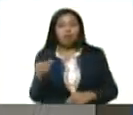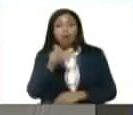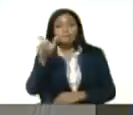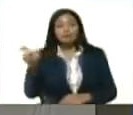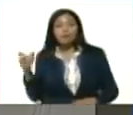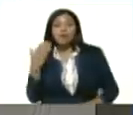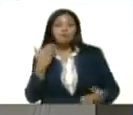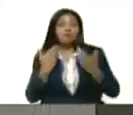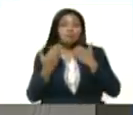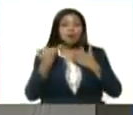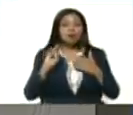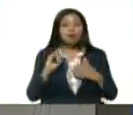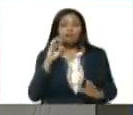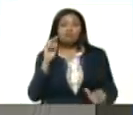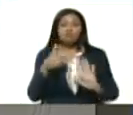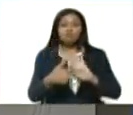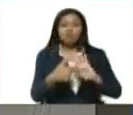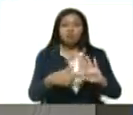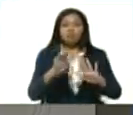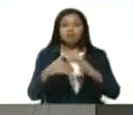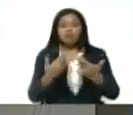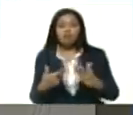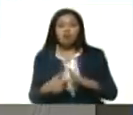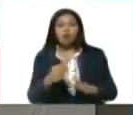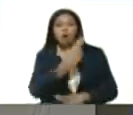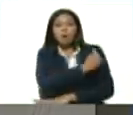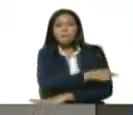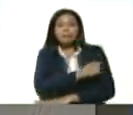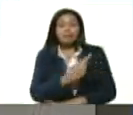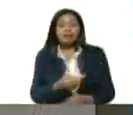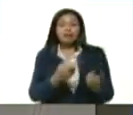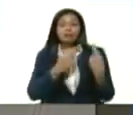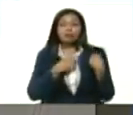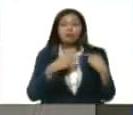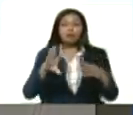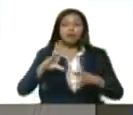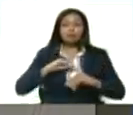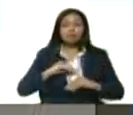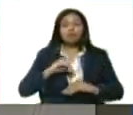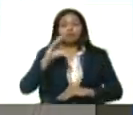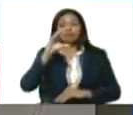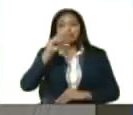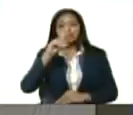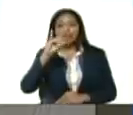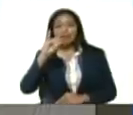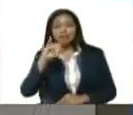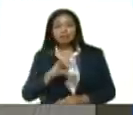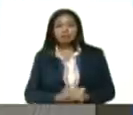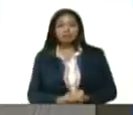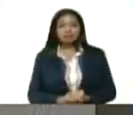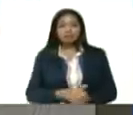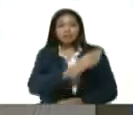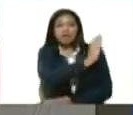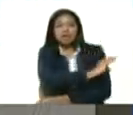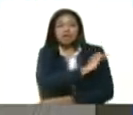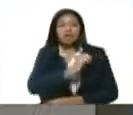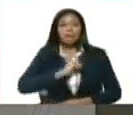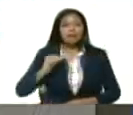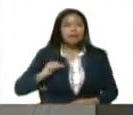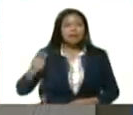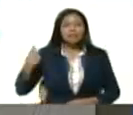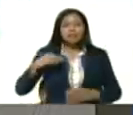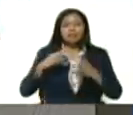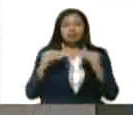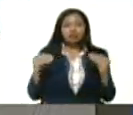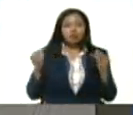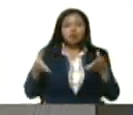que se presenten en hospitales Centinela, en centros diagnósticos integrales, en clínicas privadas. Cuenta con una